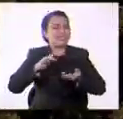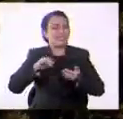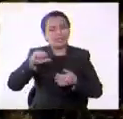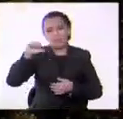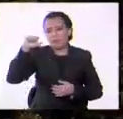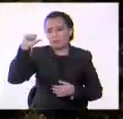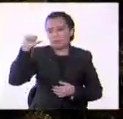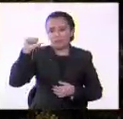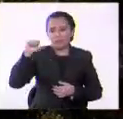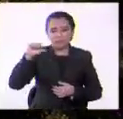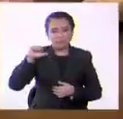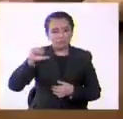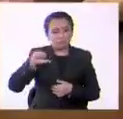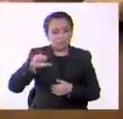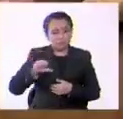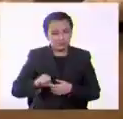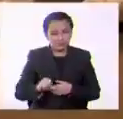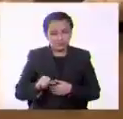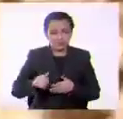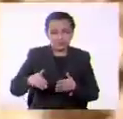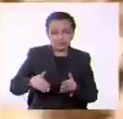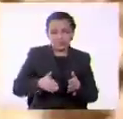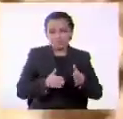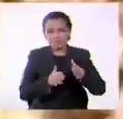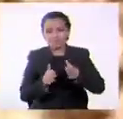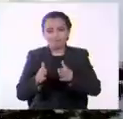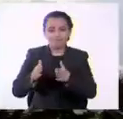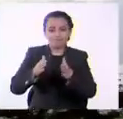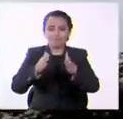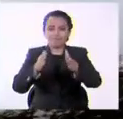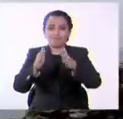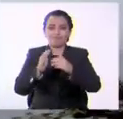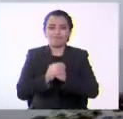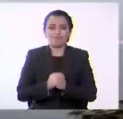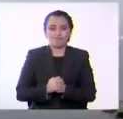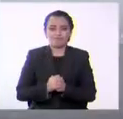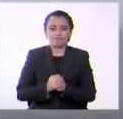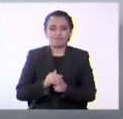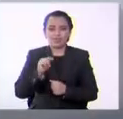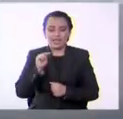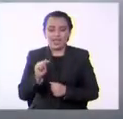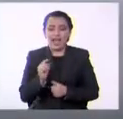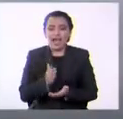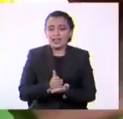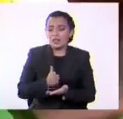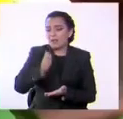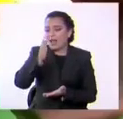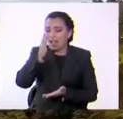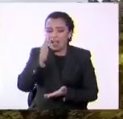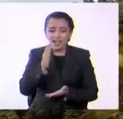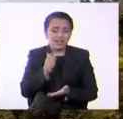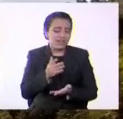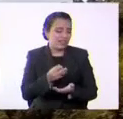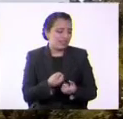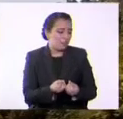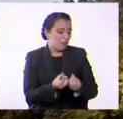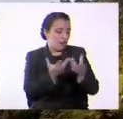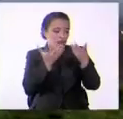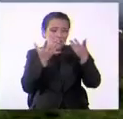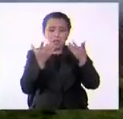destruyendo los corredores bióticos, el tránsito de especies animales,